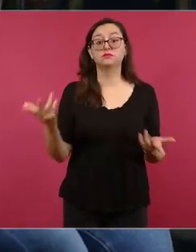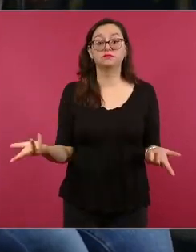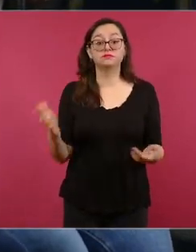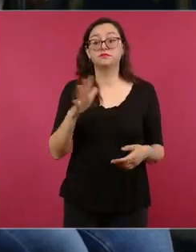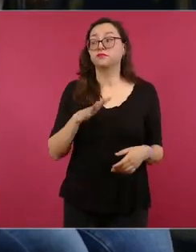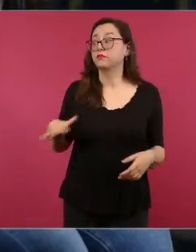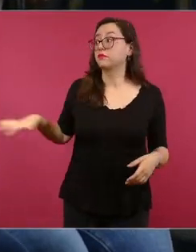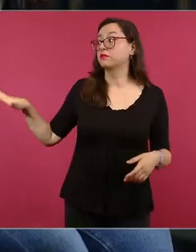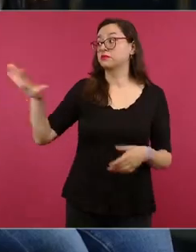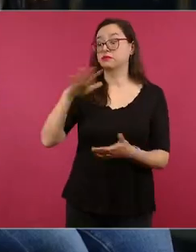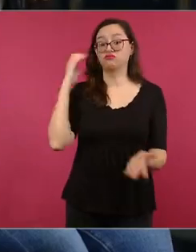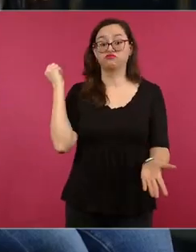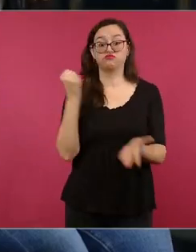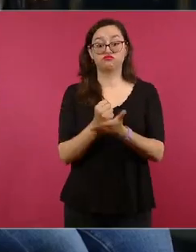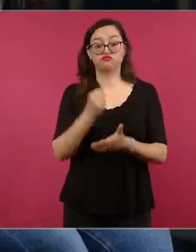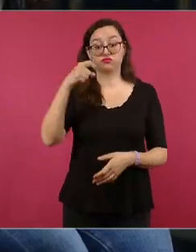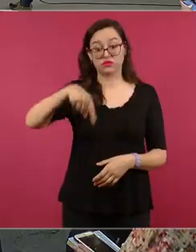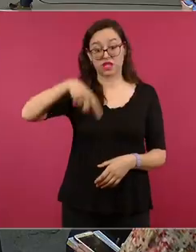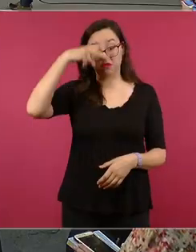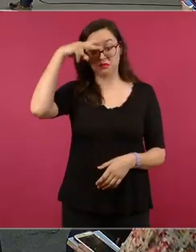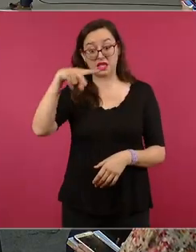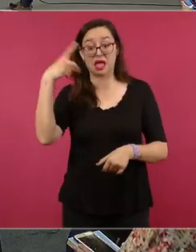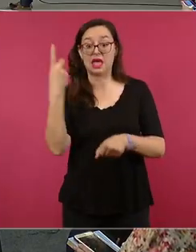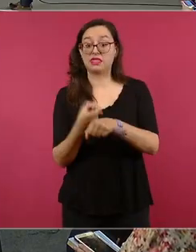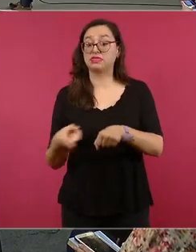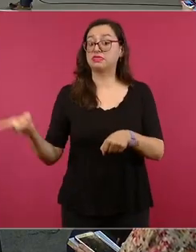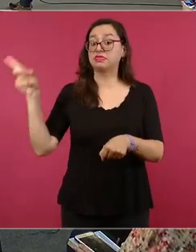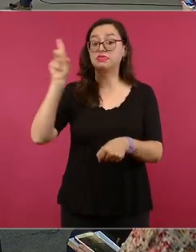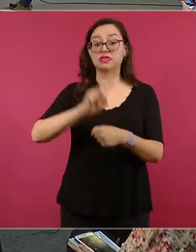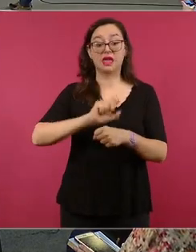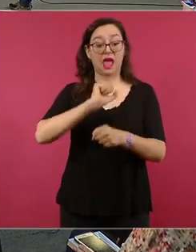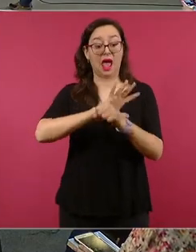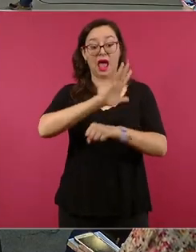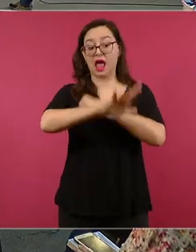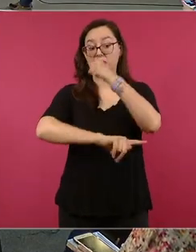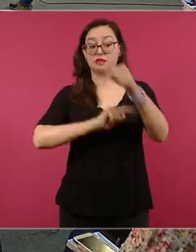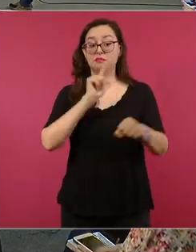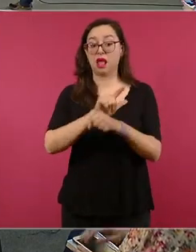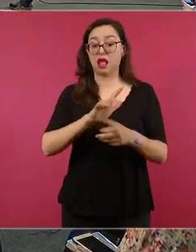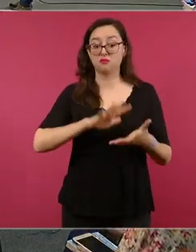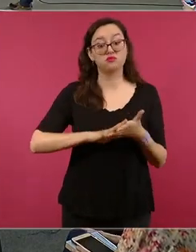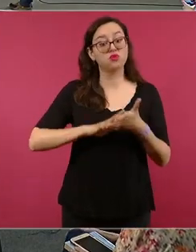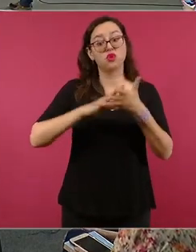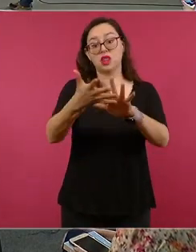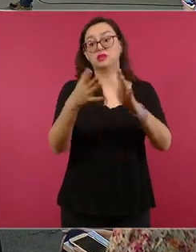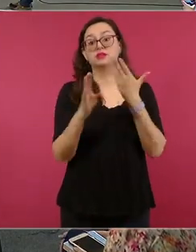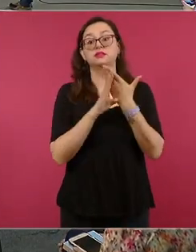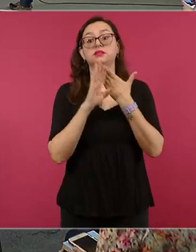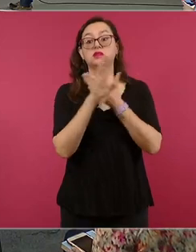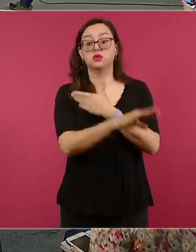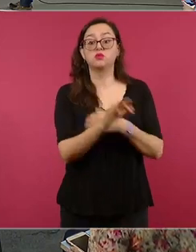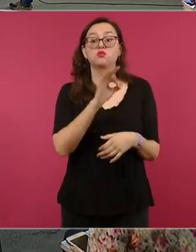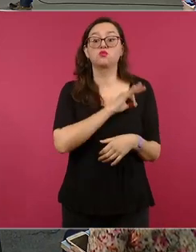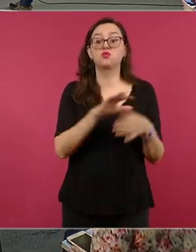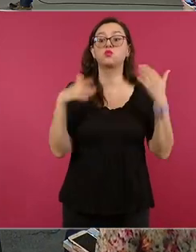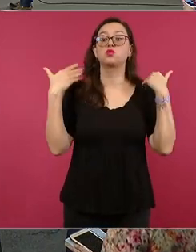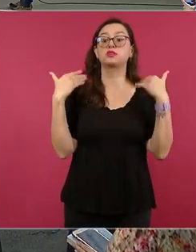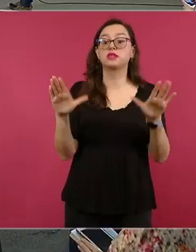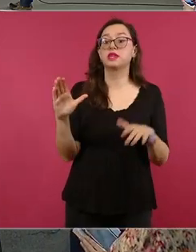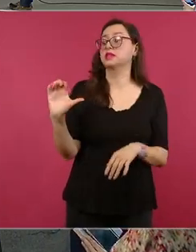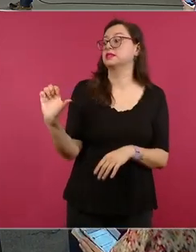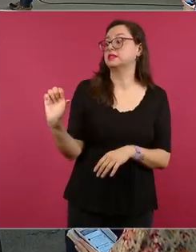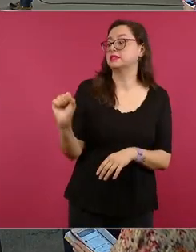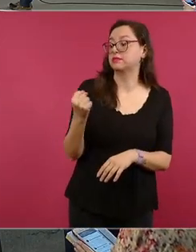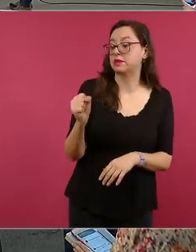un decreto para declarar en México el Día por la No Violencia contra los Animales. Ese día podría ser en el mes de septiembre, en el marco del